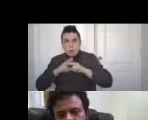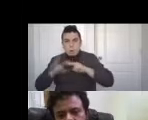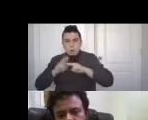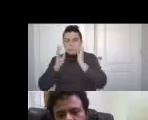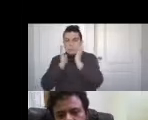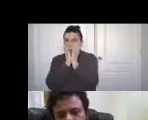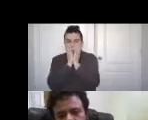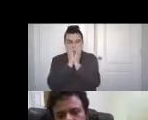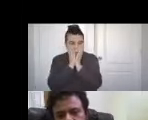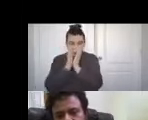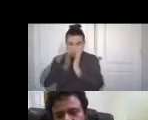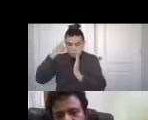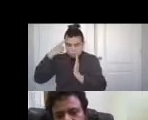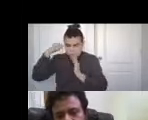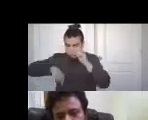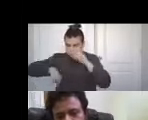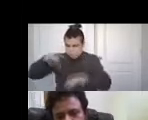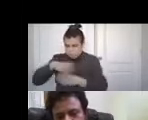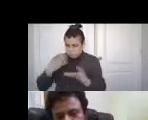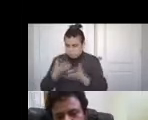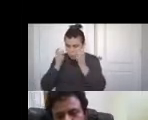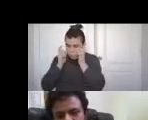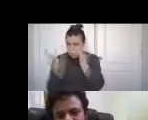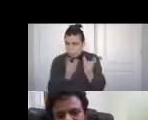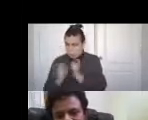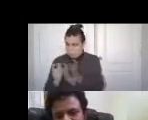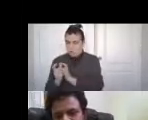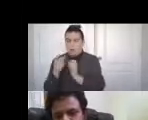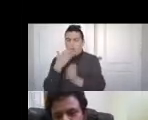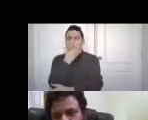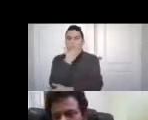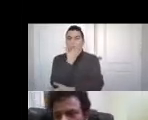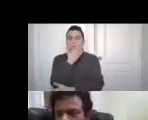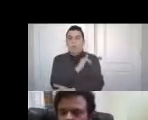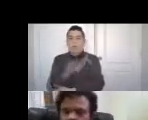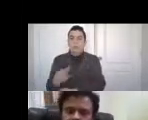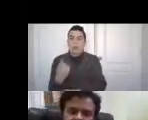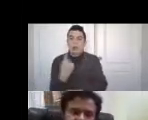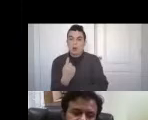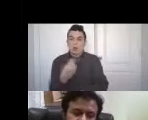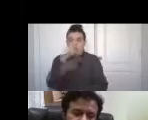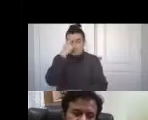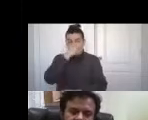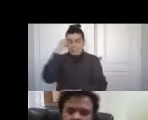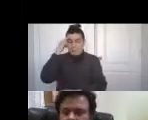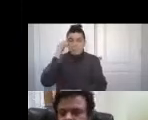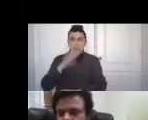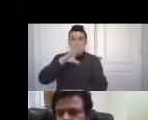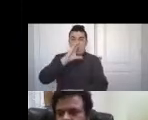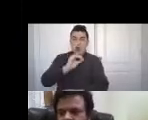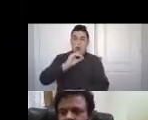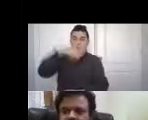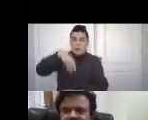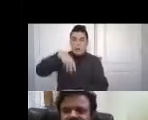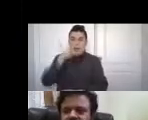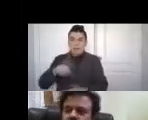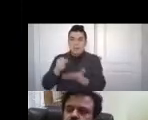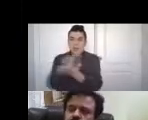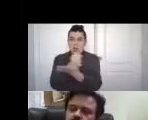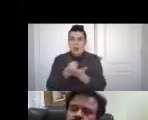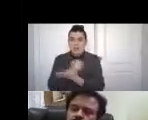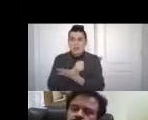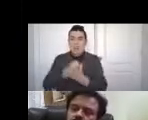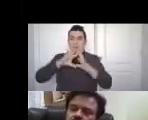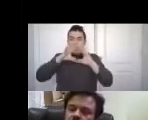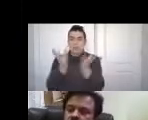Y el 11 de marzo, ¿cierto? 3 meses después se declara la pandemia, ¿cierto? Por la OMS, lo cual significa que se